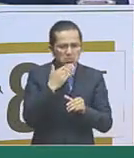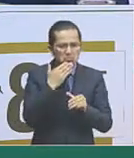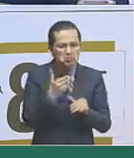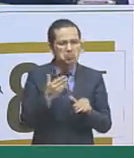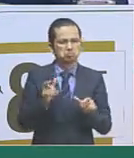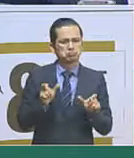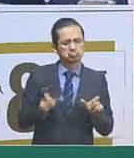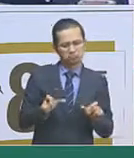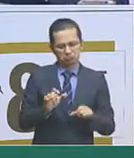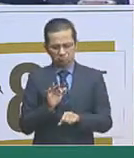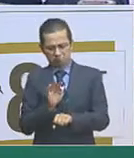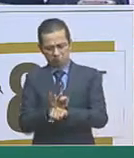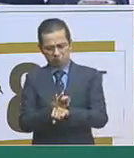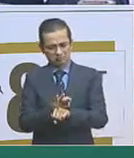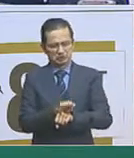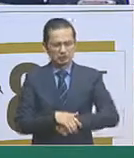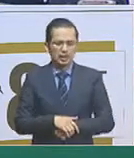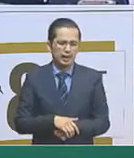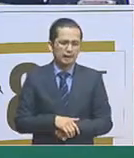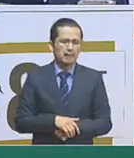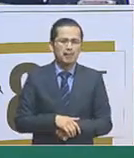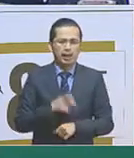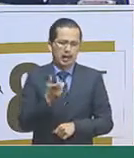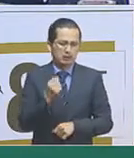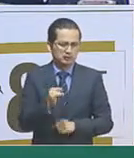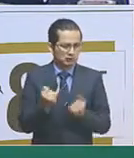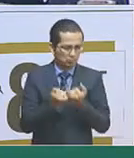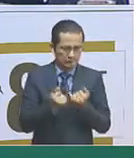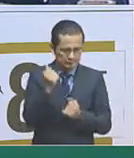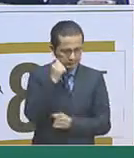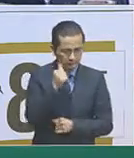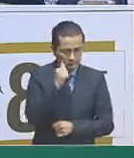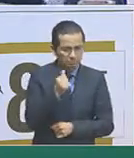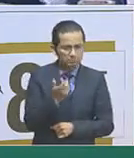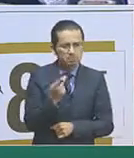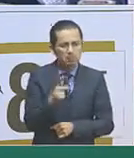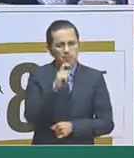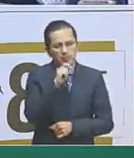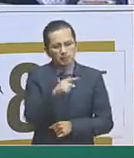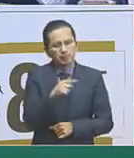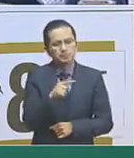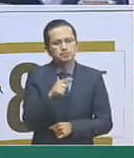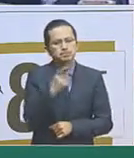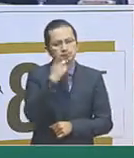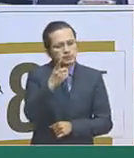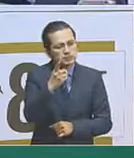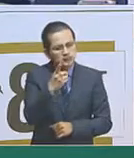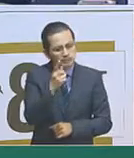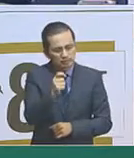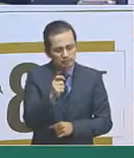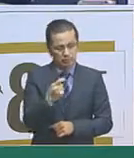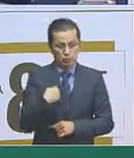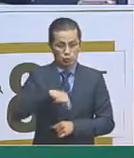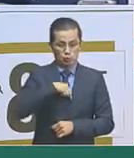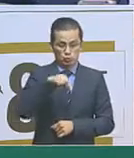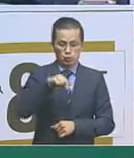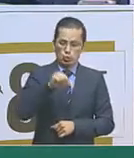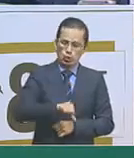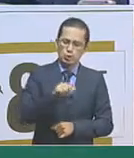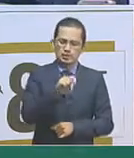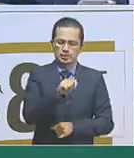como como siempre ha sido y en esa dinámica refrendar también que hoy el tribunal electoral del poder judicial de la federación